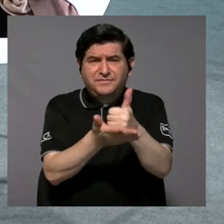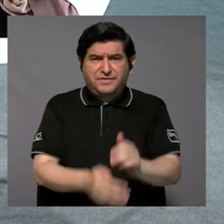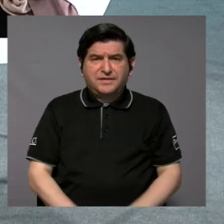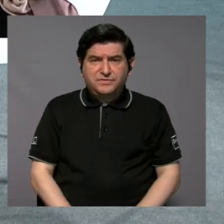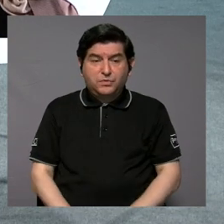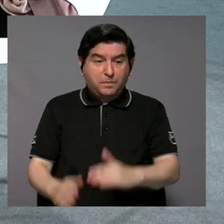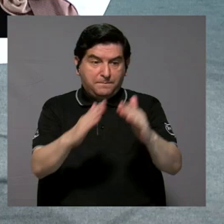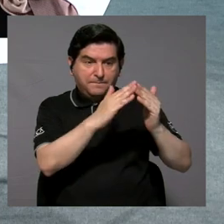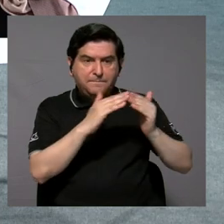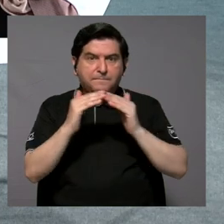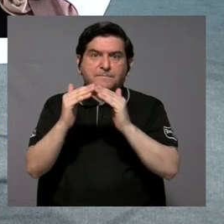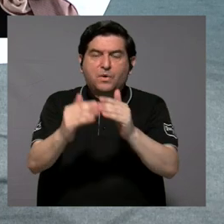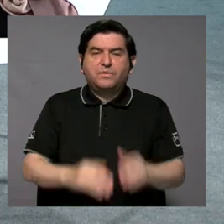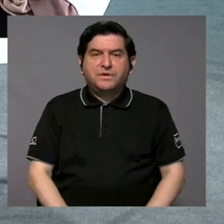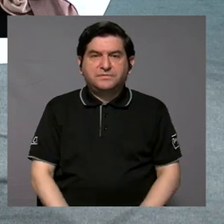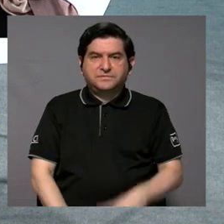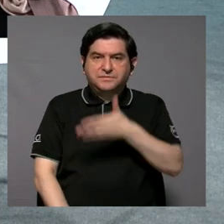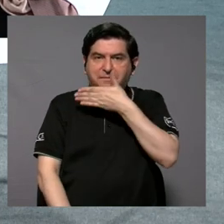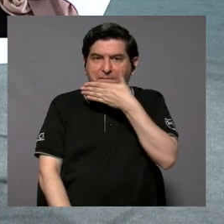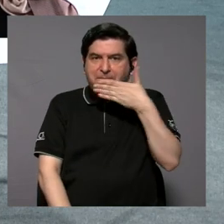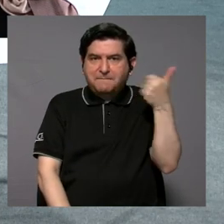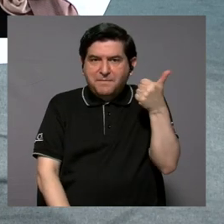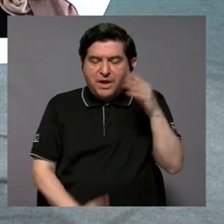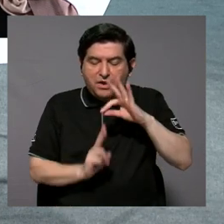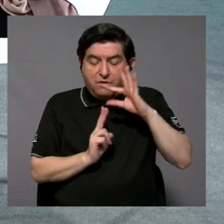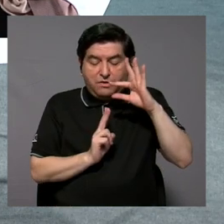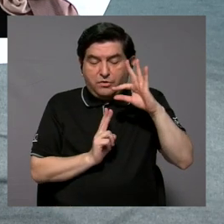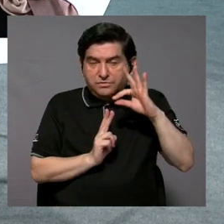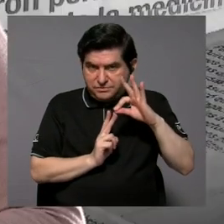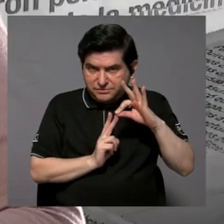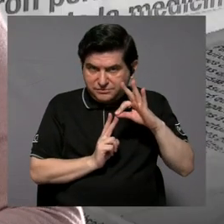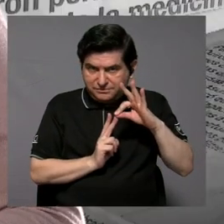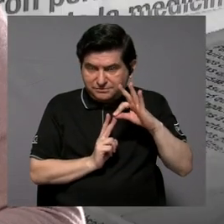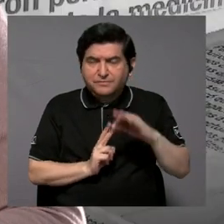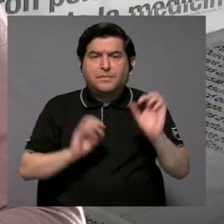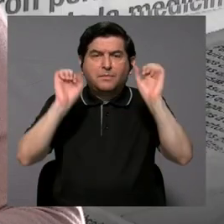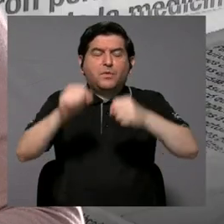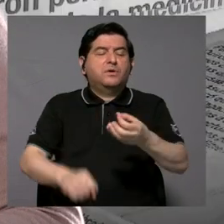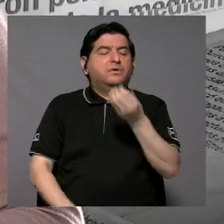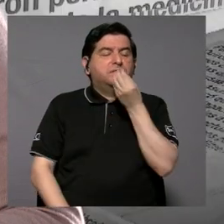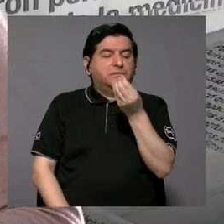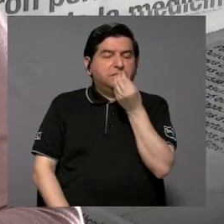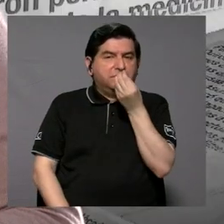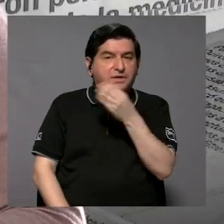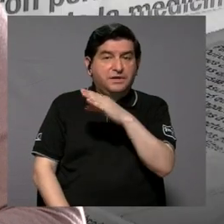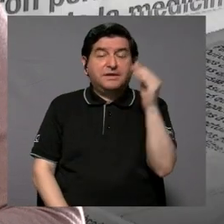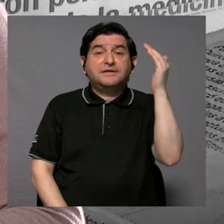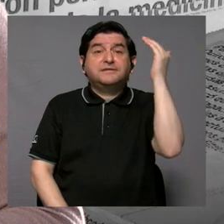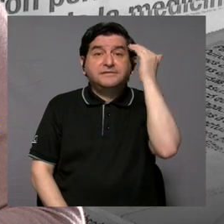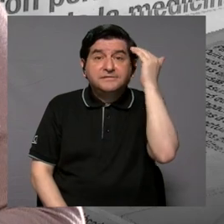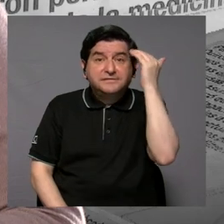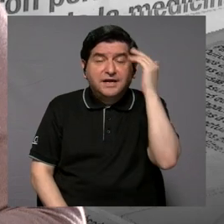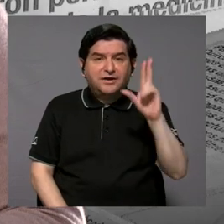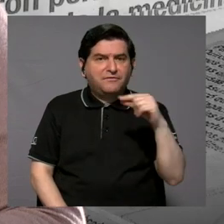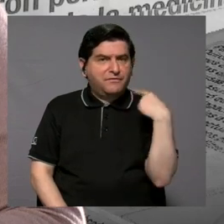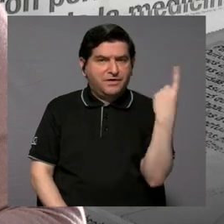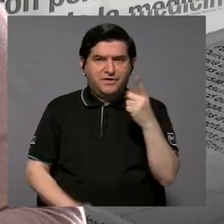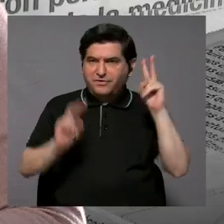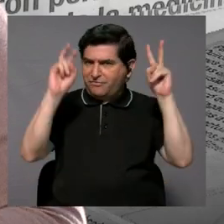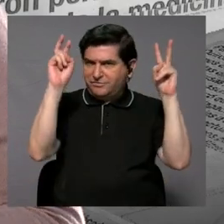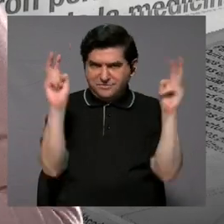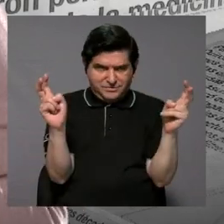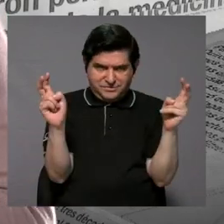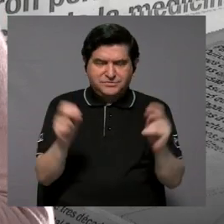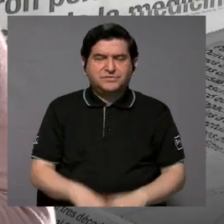nuestra población tenga cada vez mejores opciones para su alimentación, y sabemos que no solamente es un